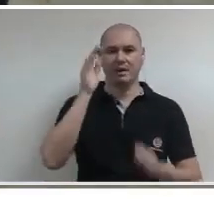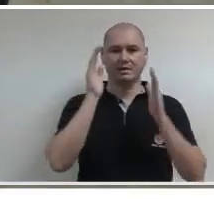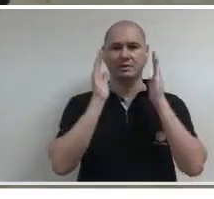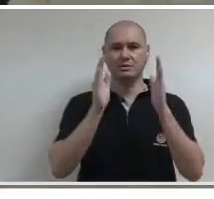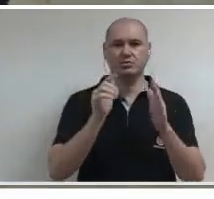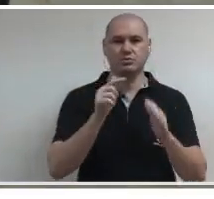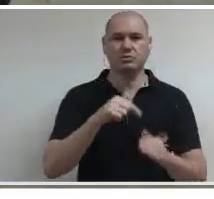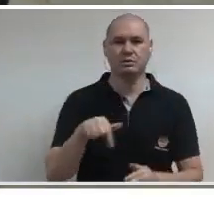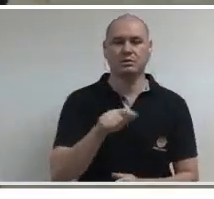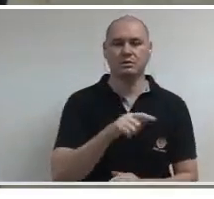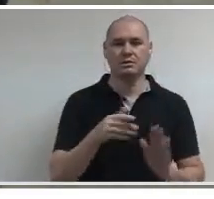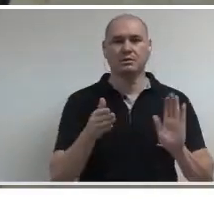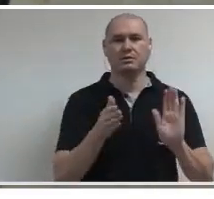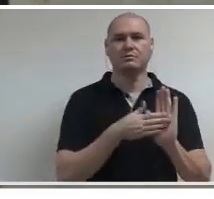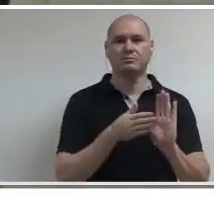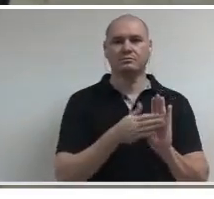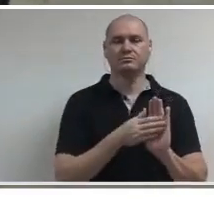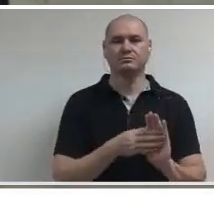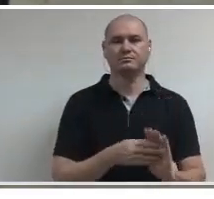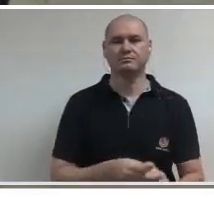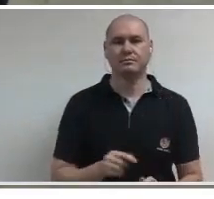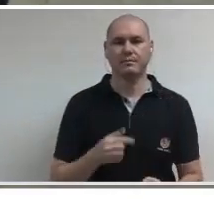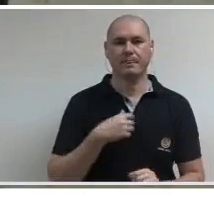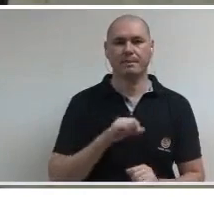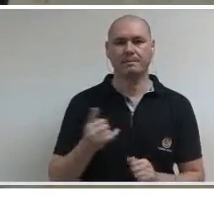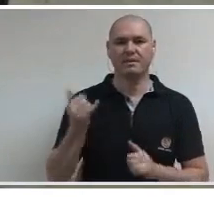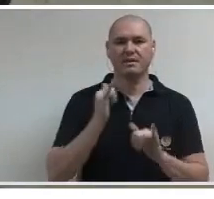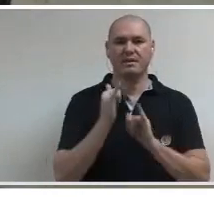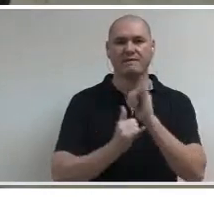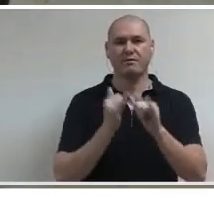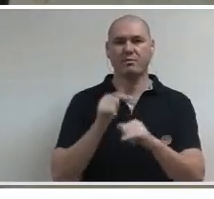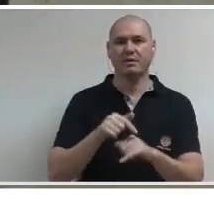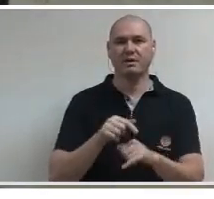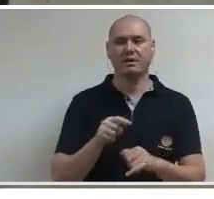oye, ya no hago con Valleruré.